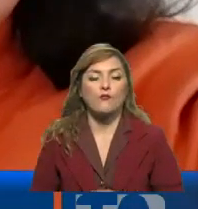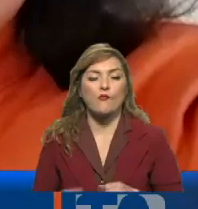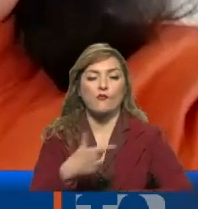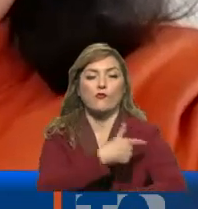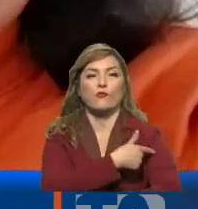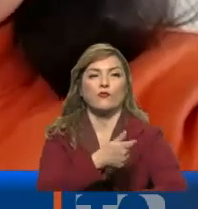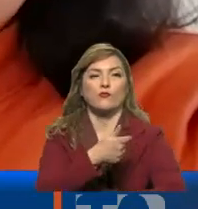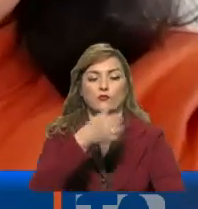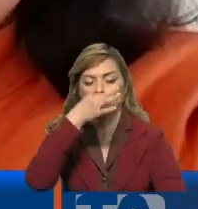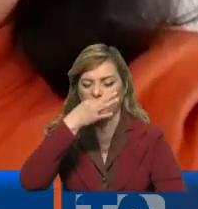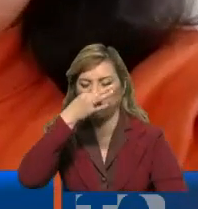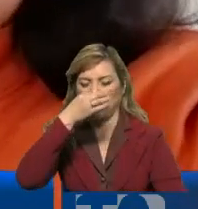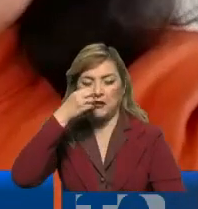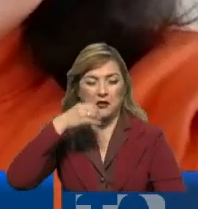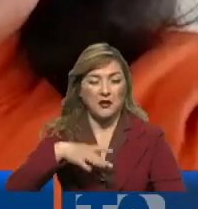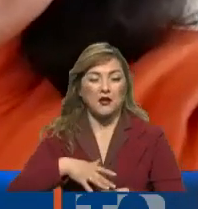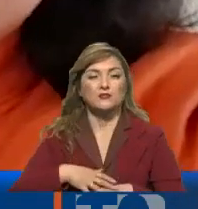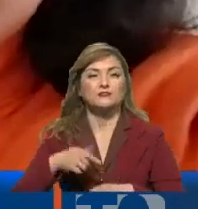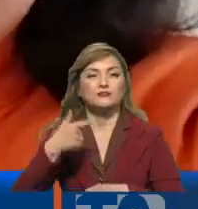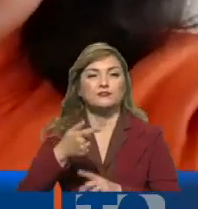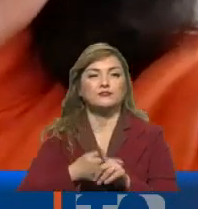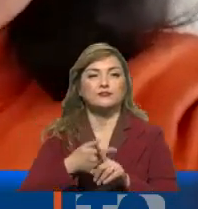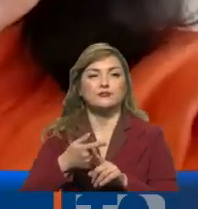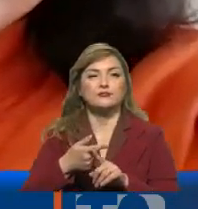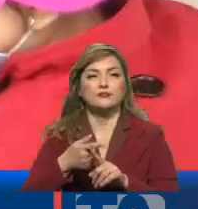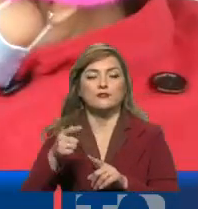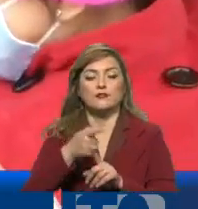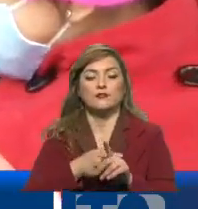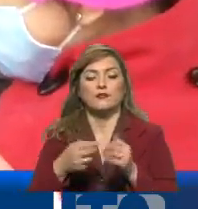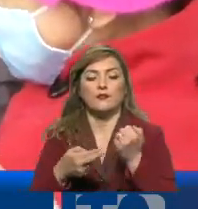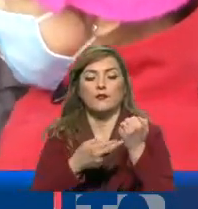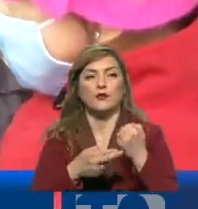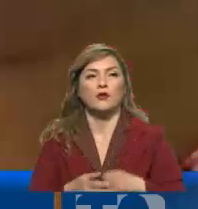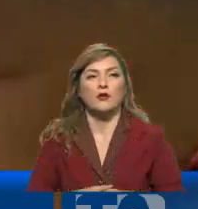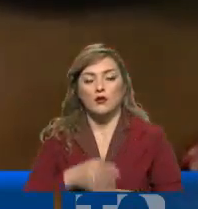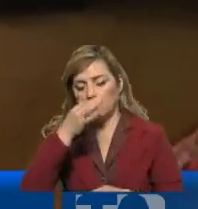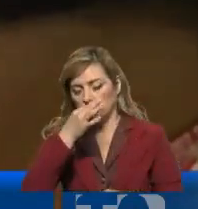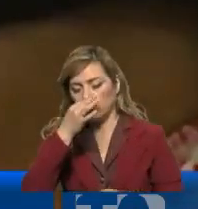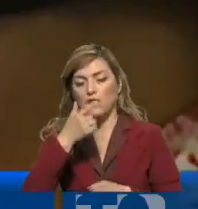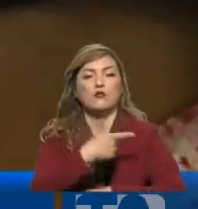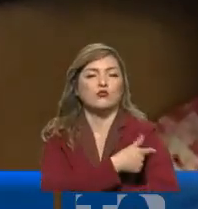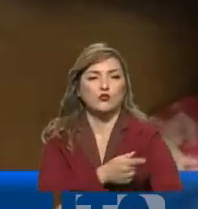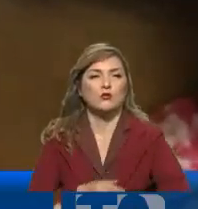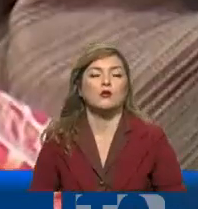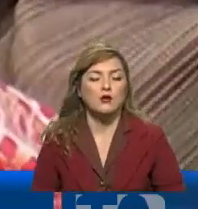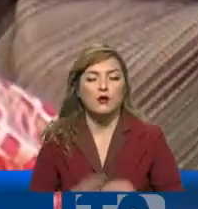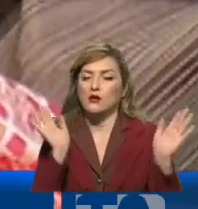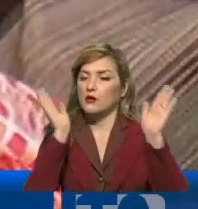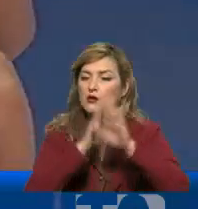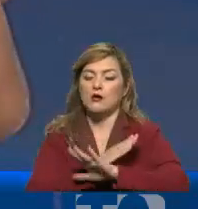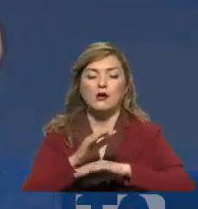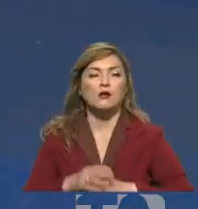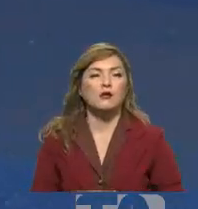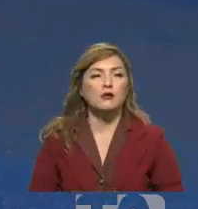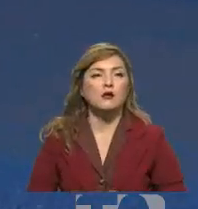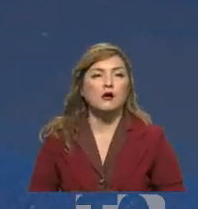vacuna de la influenza, que el próximo mes le tocará el refuerzo. La de la influenza. La colocación de la vacuna es gratuita y según